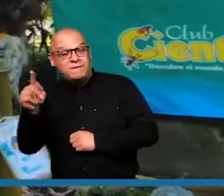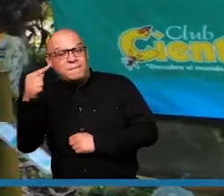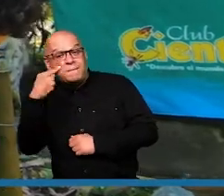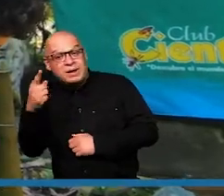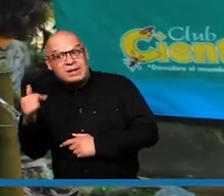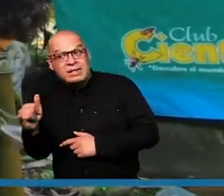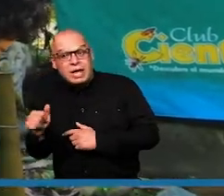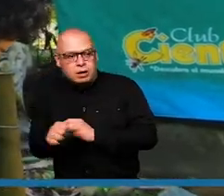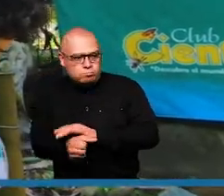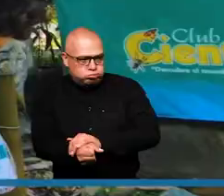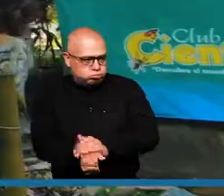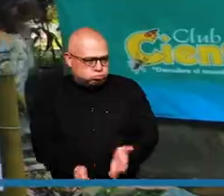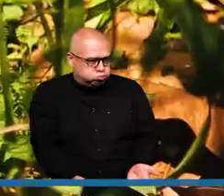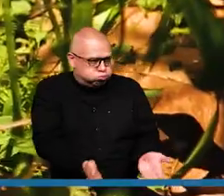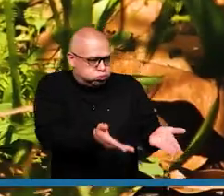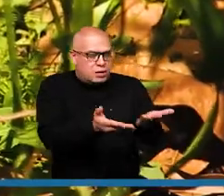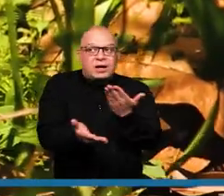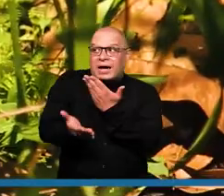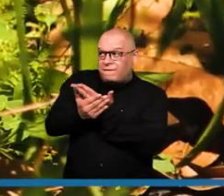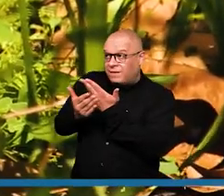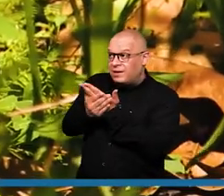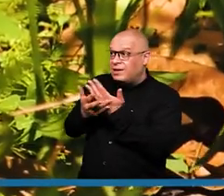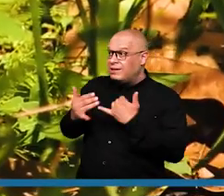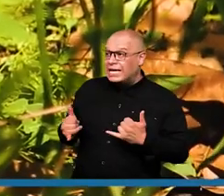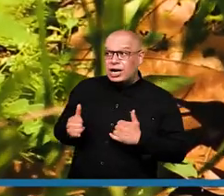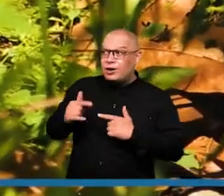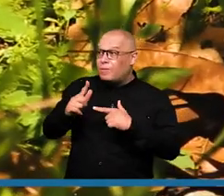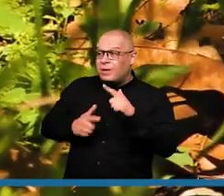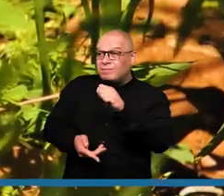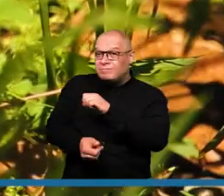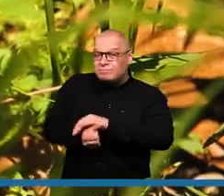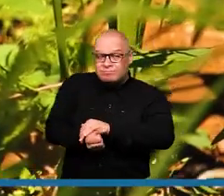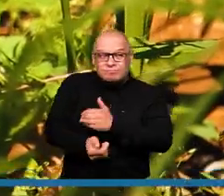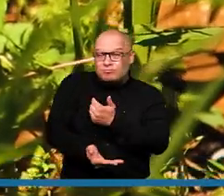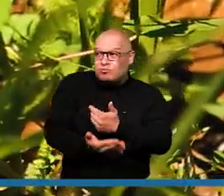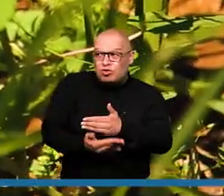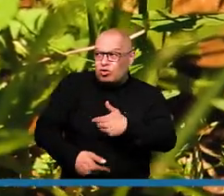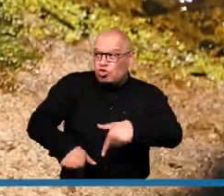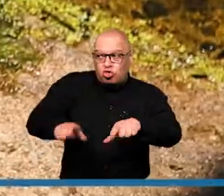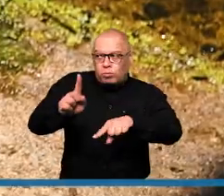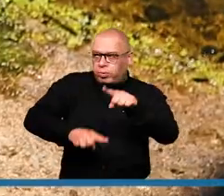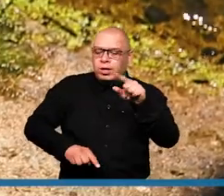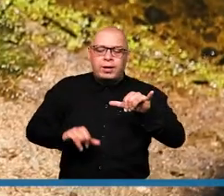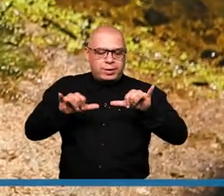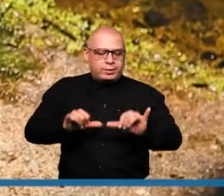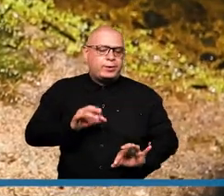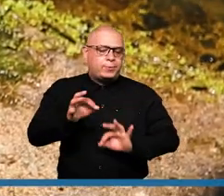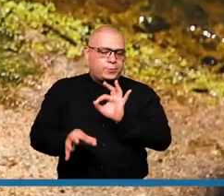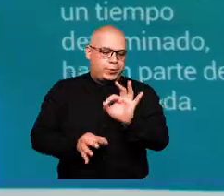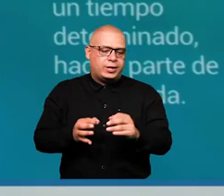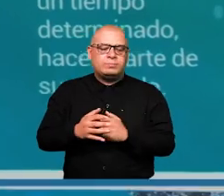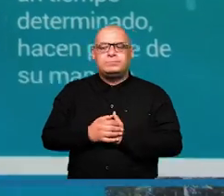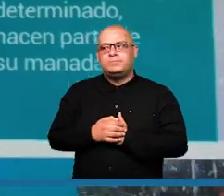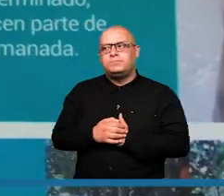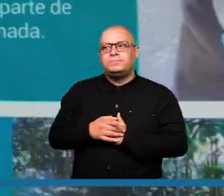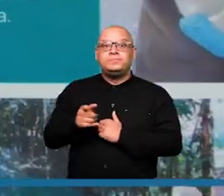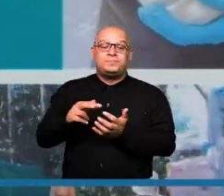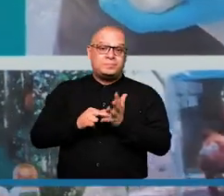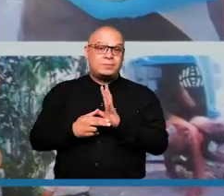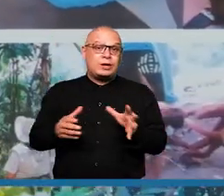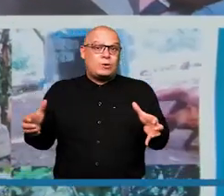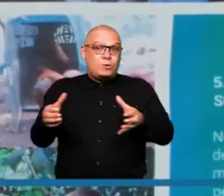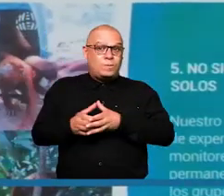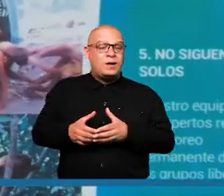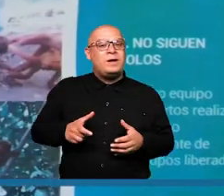y quiénes no, a nosotros nos envían las que no pueden ser libres para que las cuidemos. Esta segunda oportunidad se da con todo un